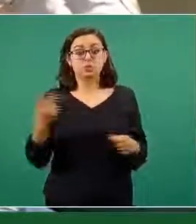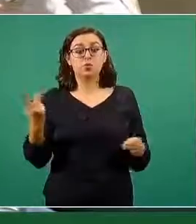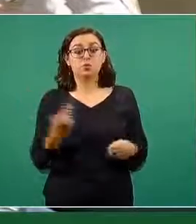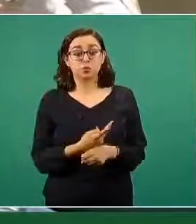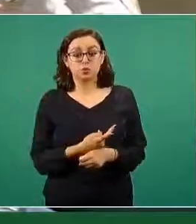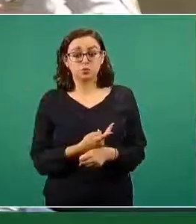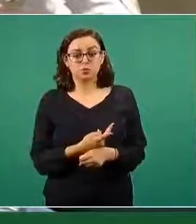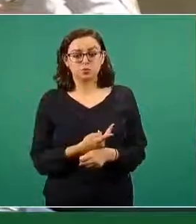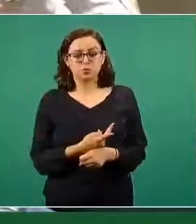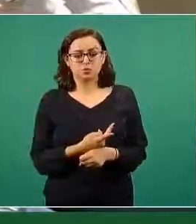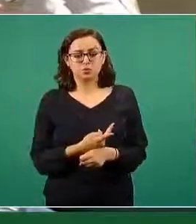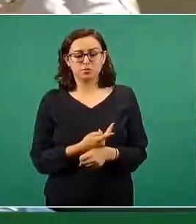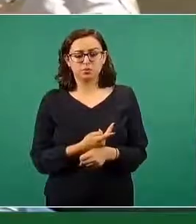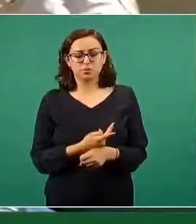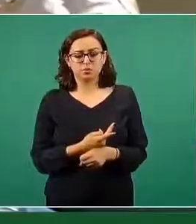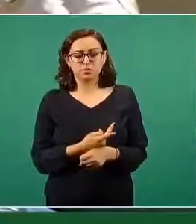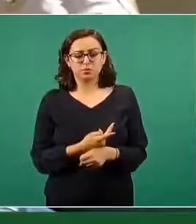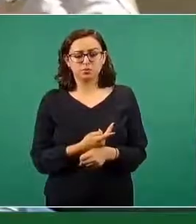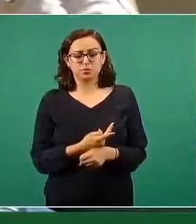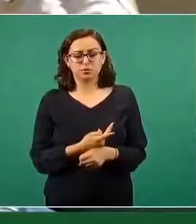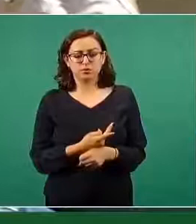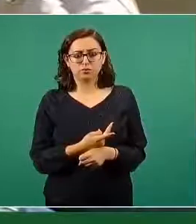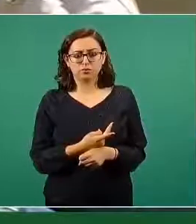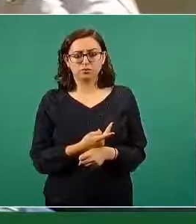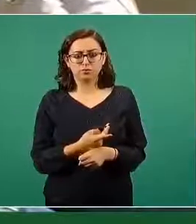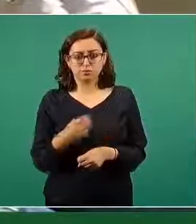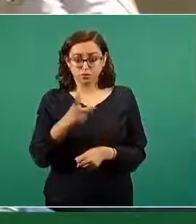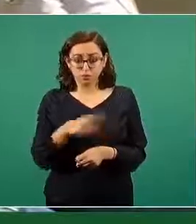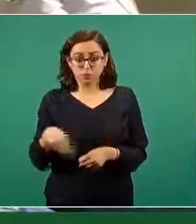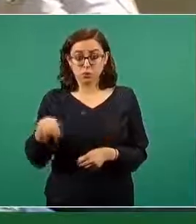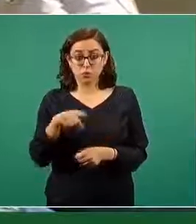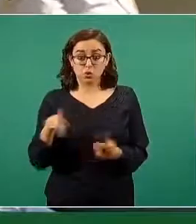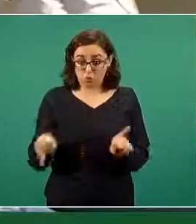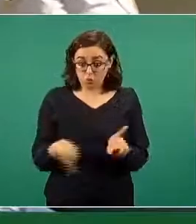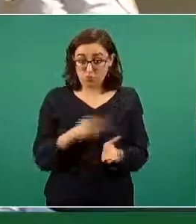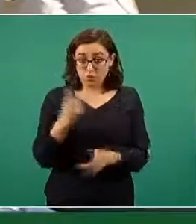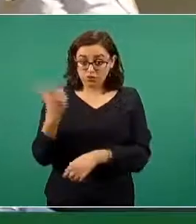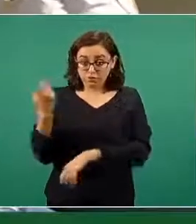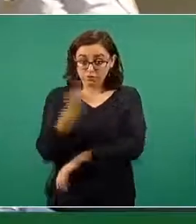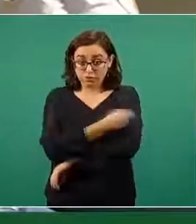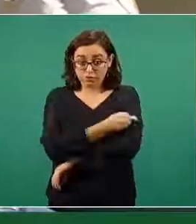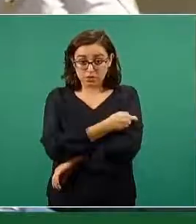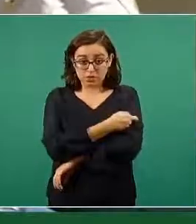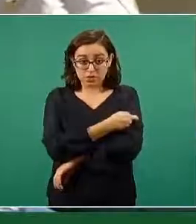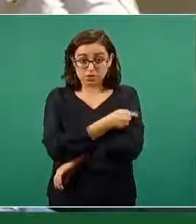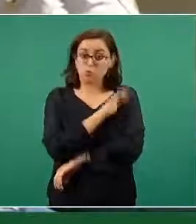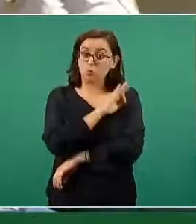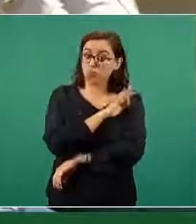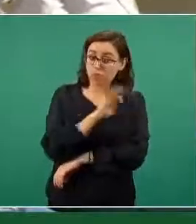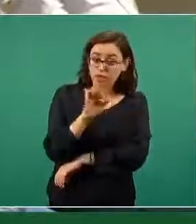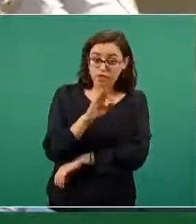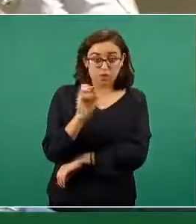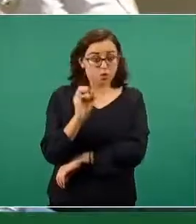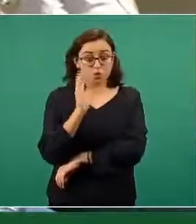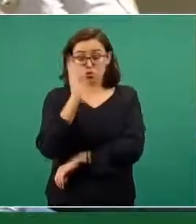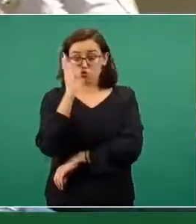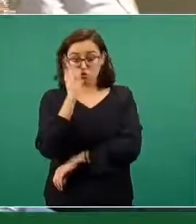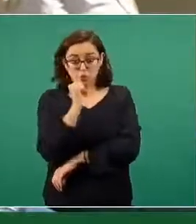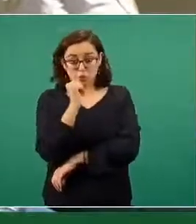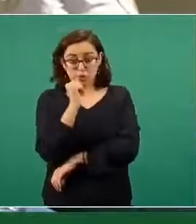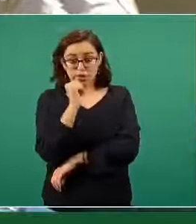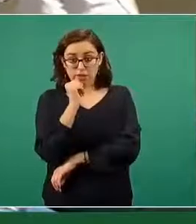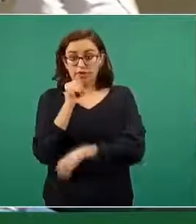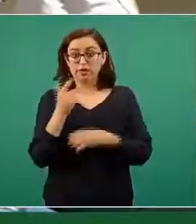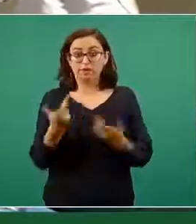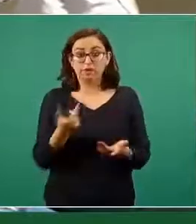pues en este programa a ellos vacunarse. ¿Hay alguna contraindicación, algún señalamiento de